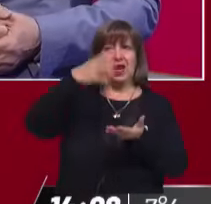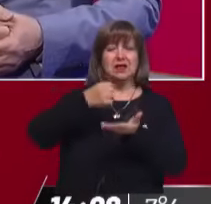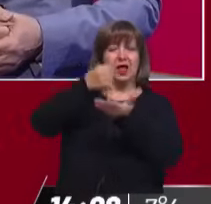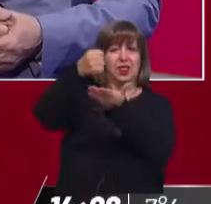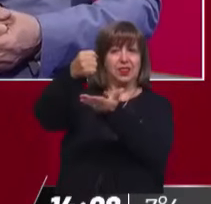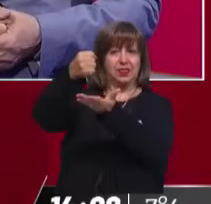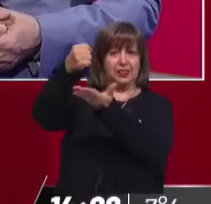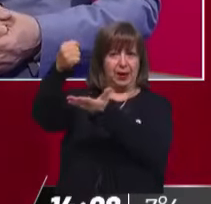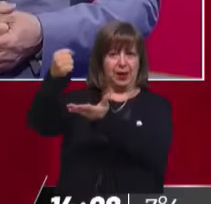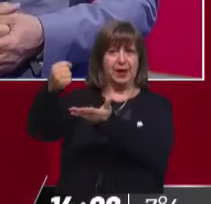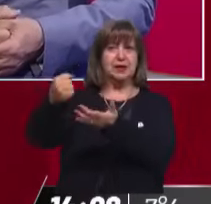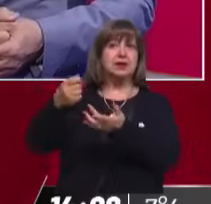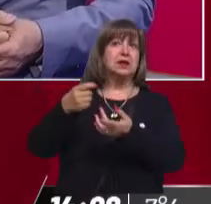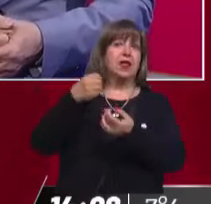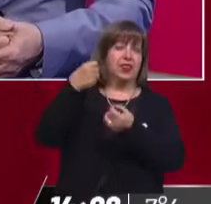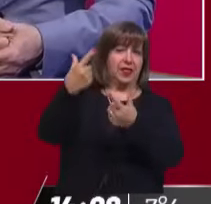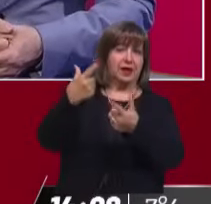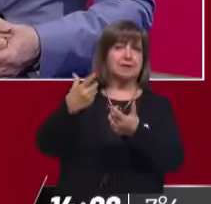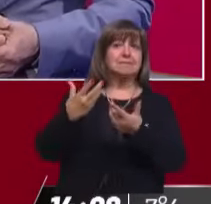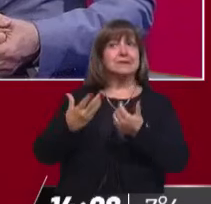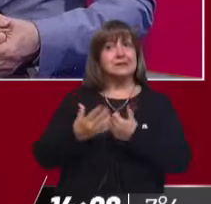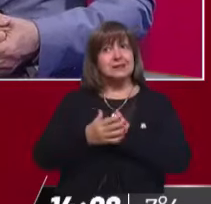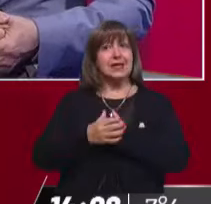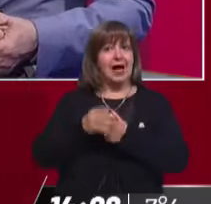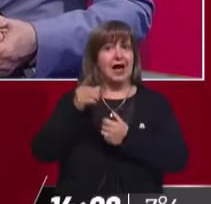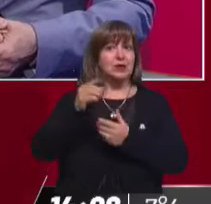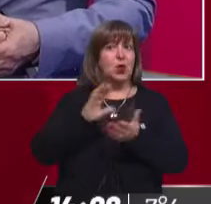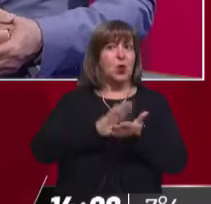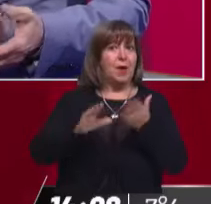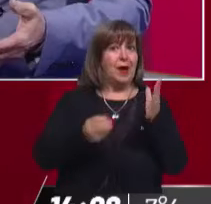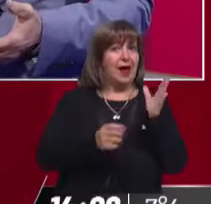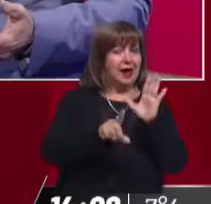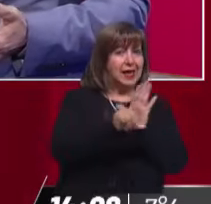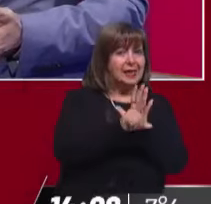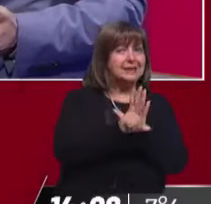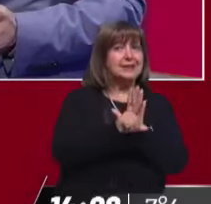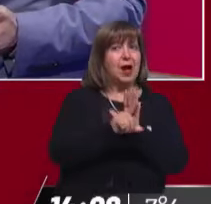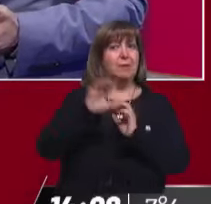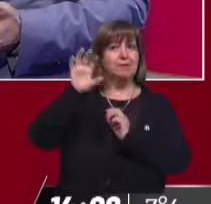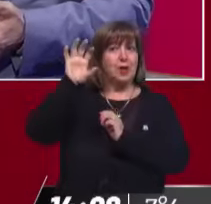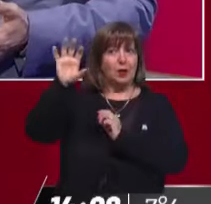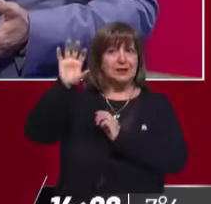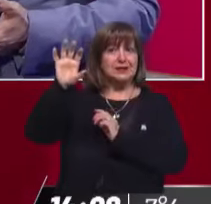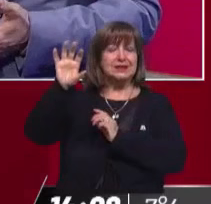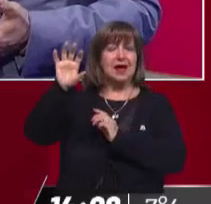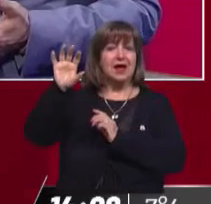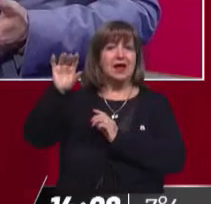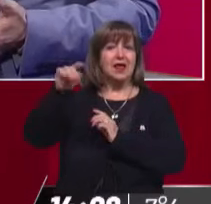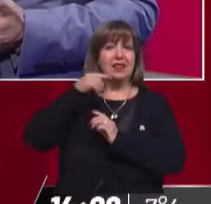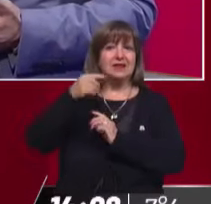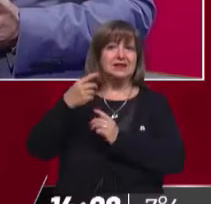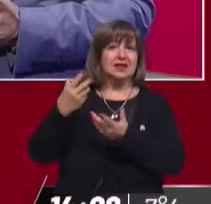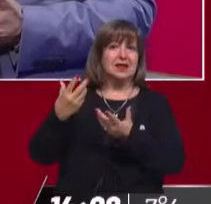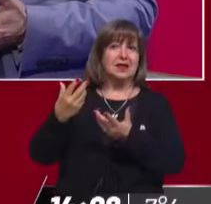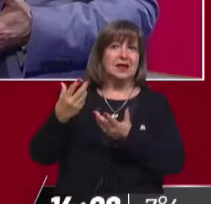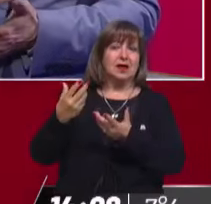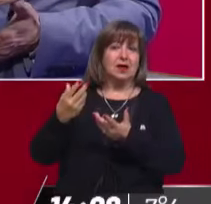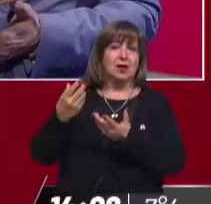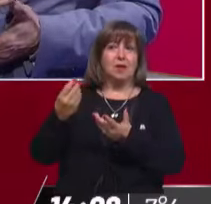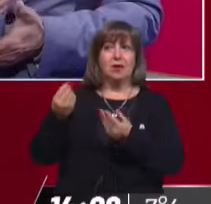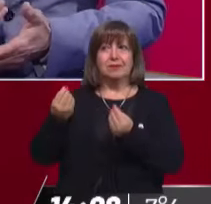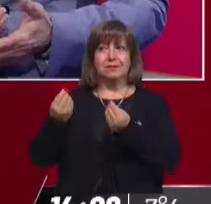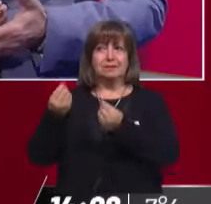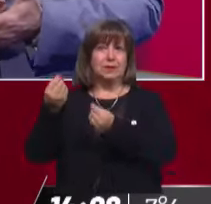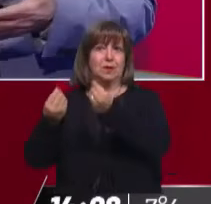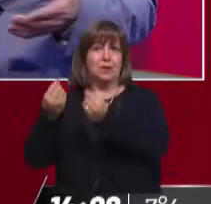tiene que ceder la nación. Va a ser difícil que salga una nueva ley donde una provincia resigne recursos respecto de